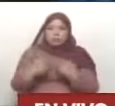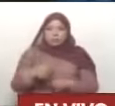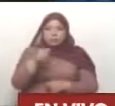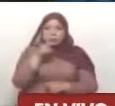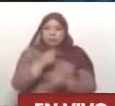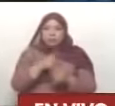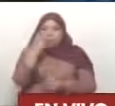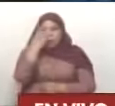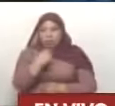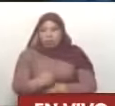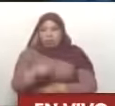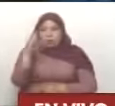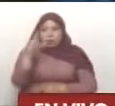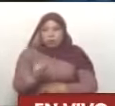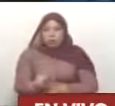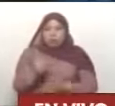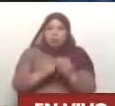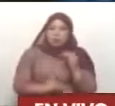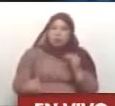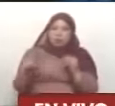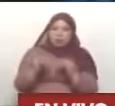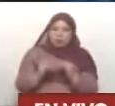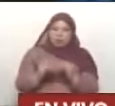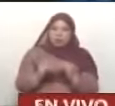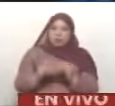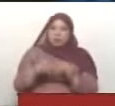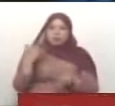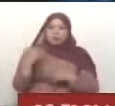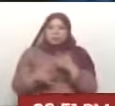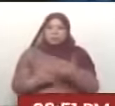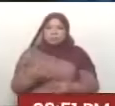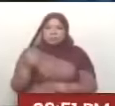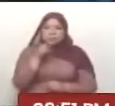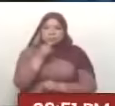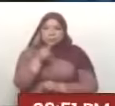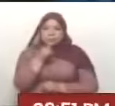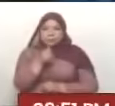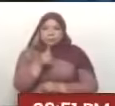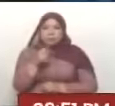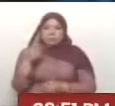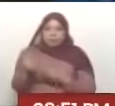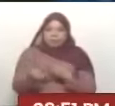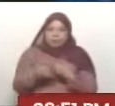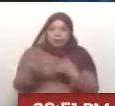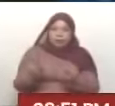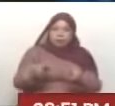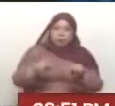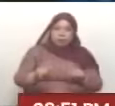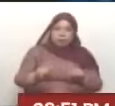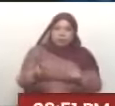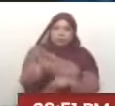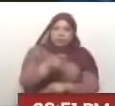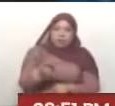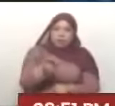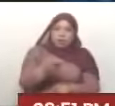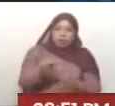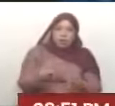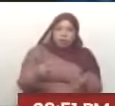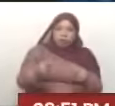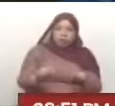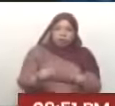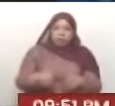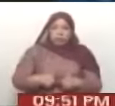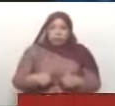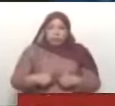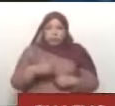de la pobreza y reducción de la desigualdad. Es por eso que las medidas coercitivas fueron atacar directamente allí, buscar dañarnos